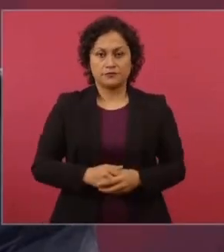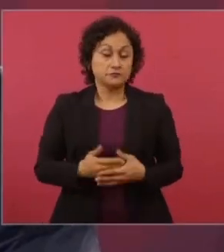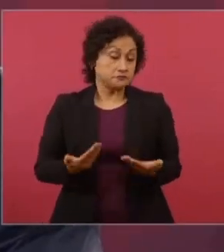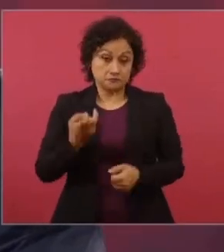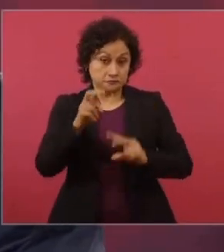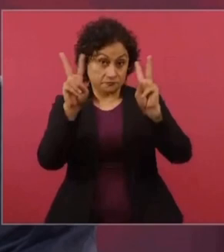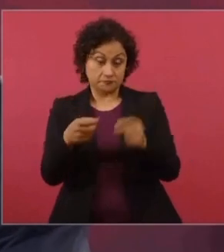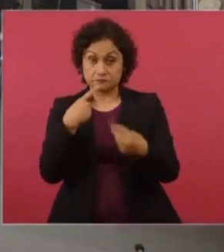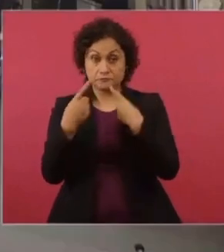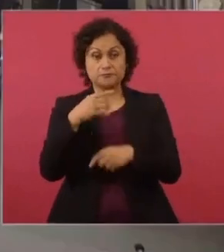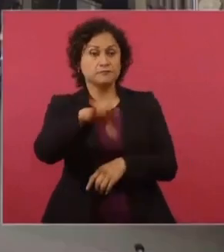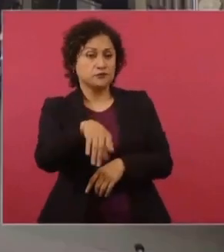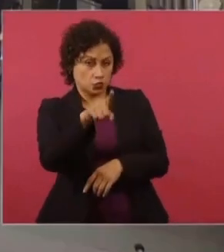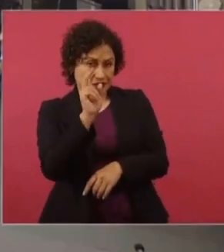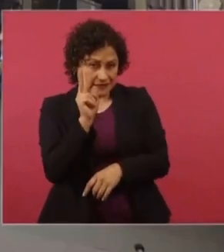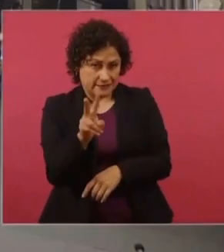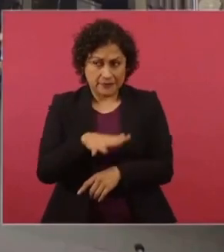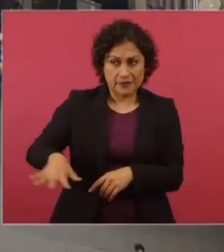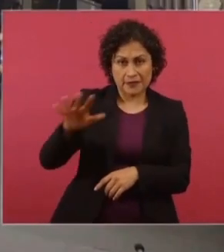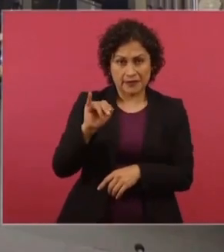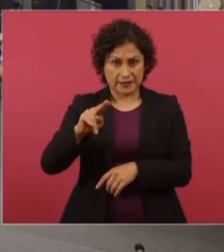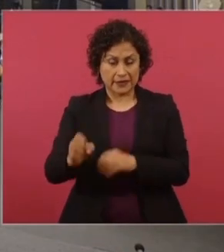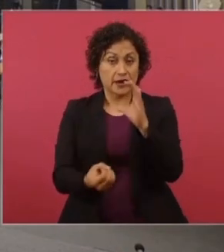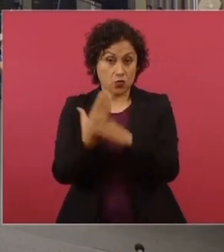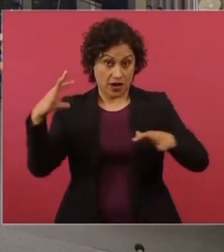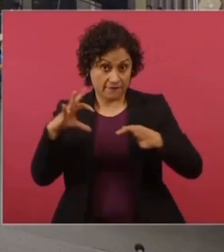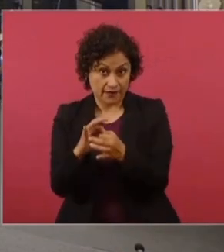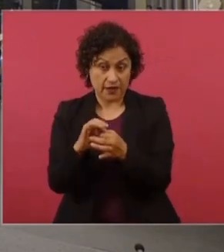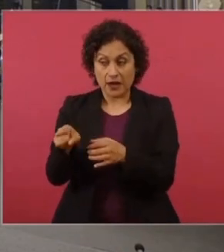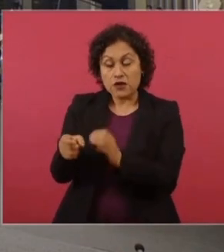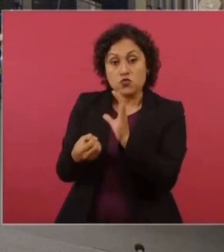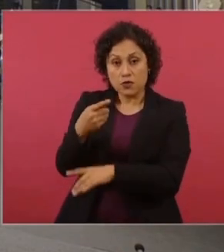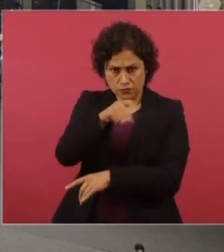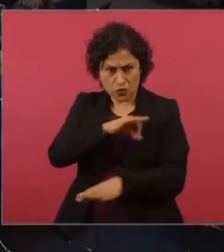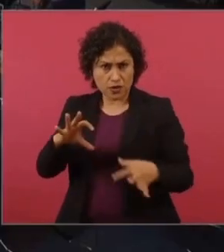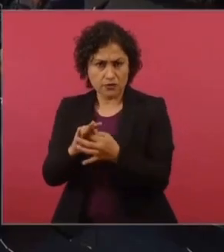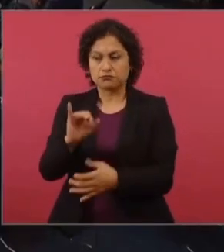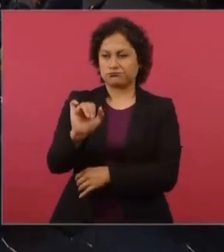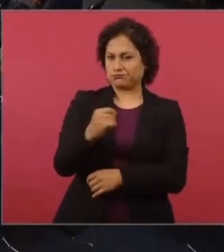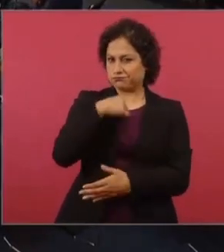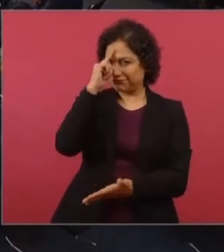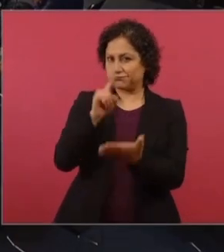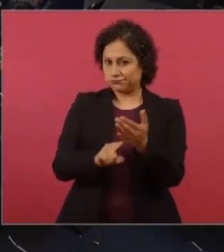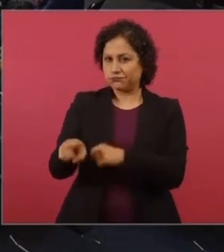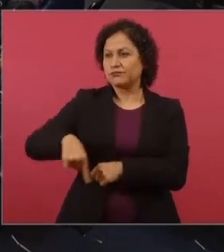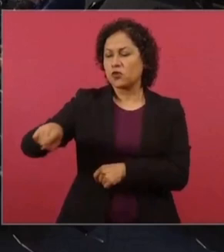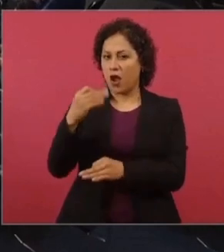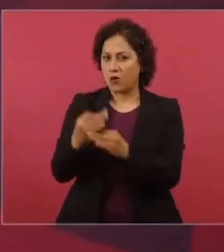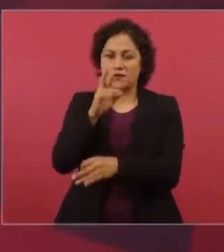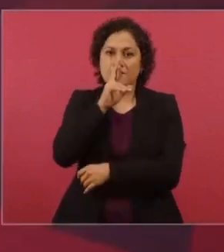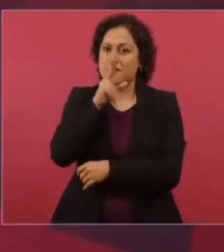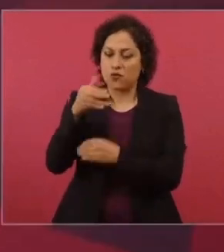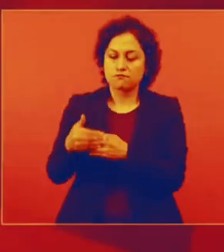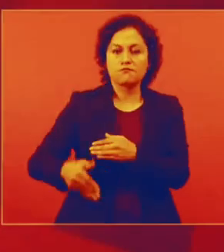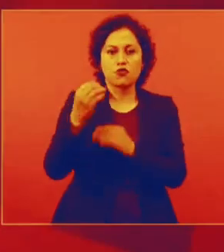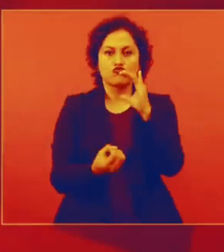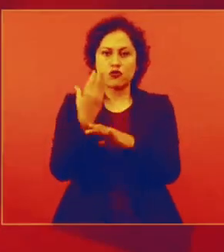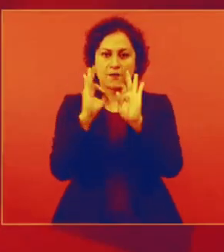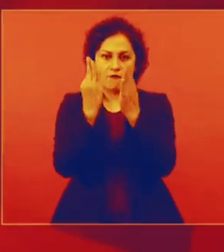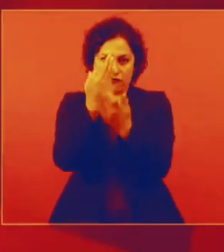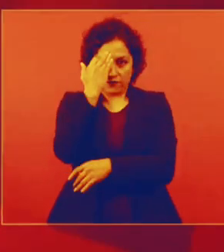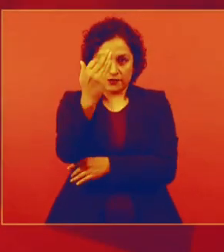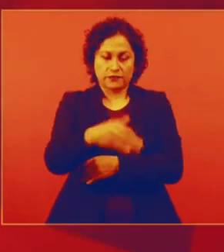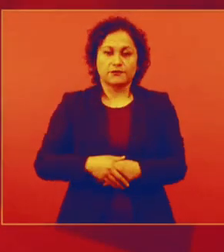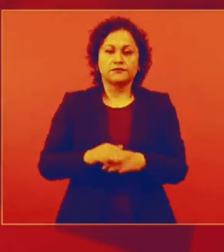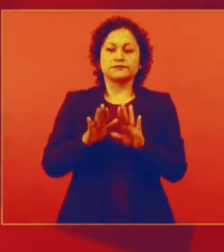Sobre eso, básicamente. ¿Usted ve condiciones para un nuevo INE, para una nueva relación ahora, sí, con la composición que hay? Pienso que hay condiciones inmejorables para inaugurar una etapa nueva. Hace